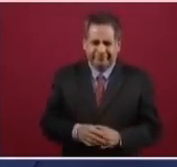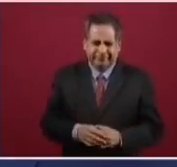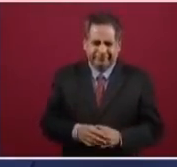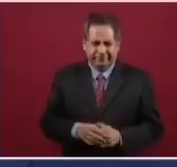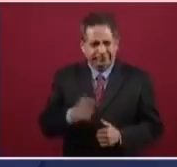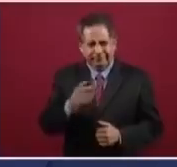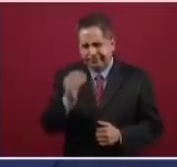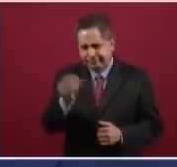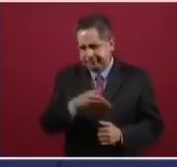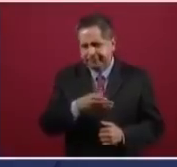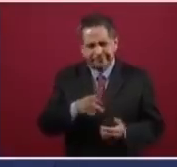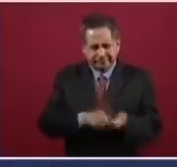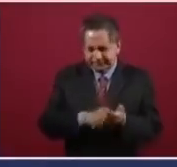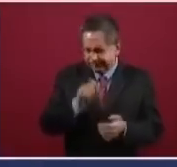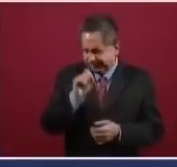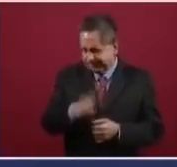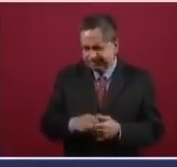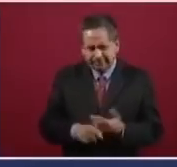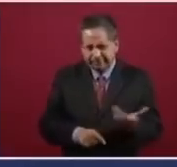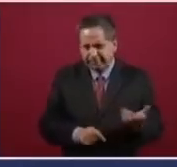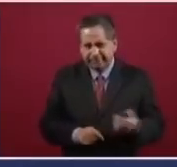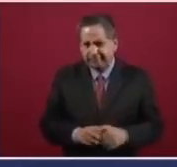pues de todas maneras